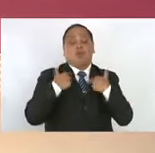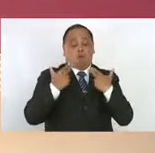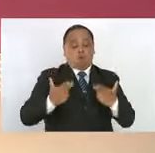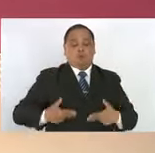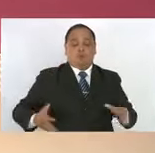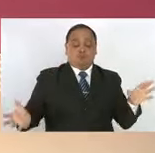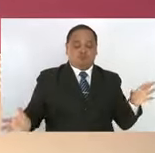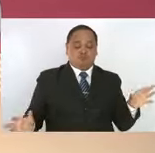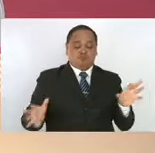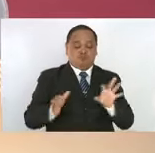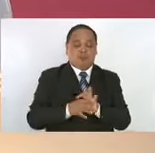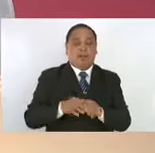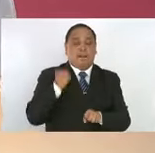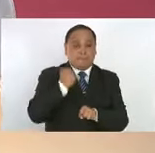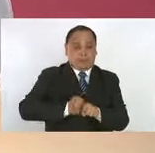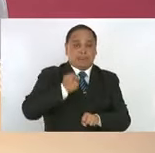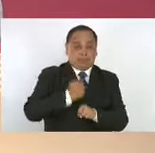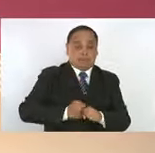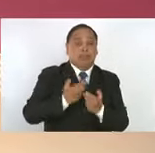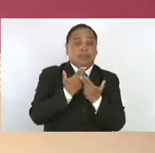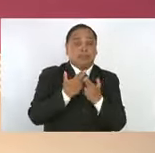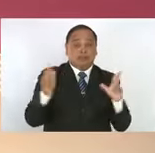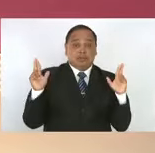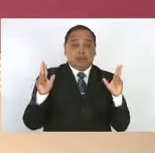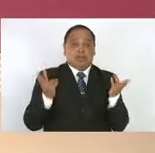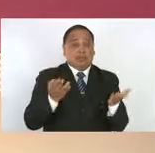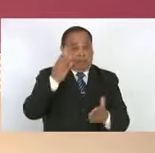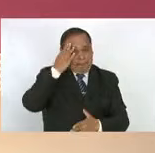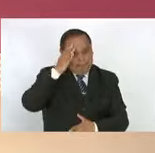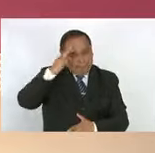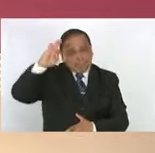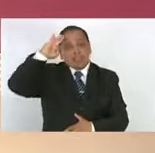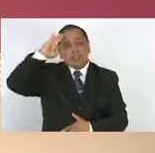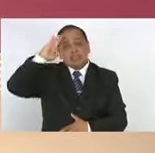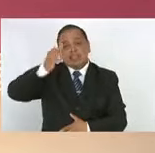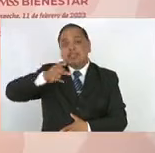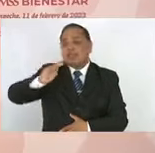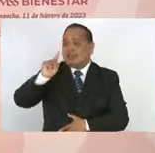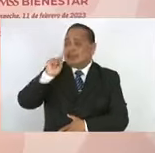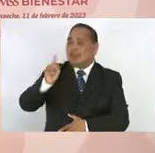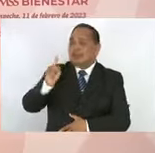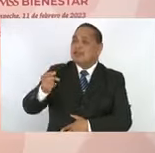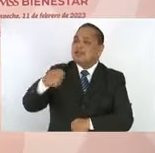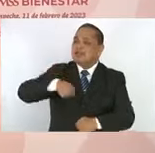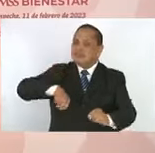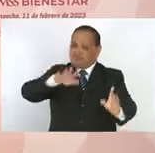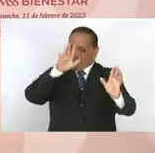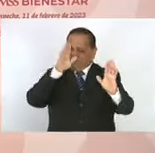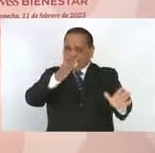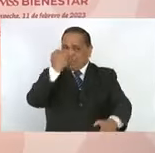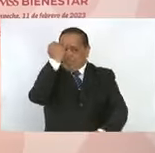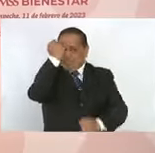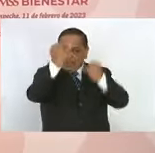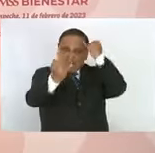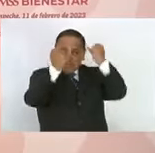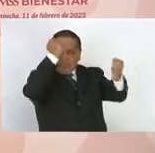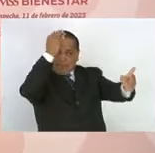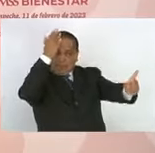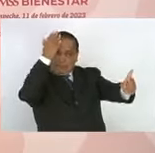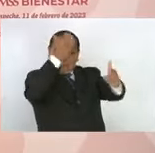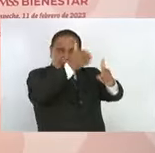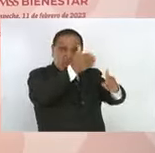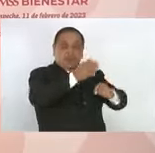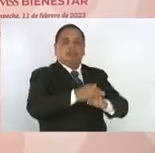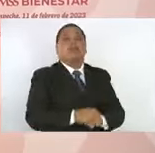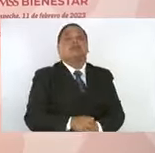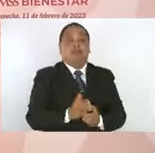y convertido en práctica revolucionaria por Fidel, el mejor y más completo seguidor de las ideas del apóstol. Es